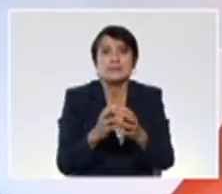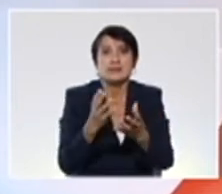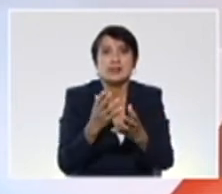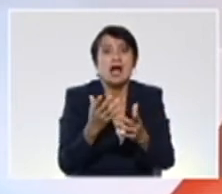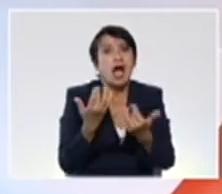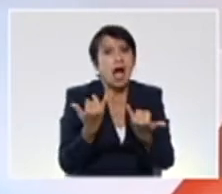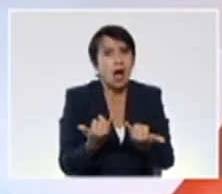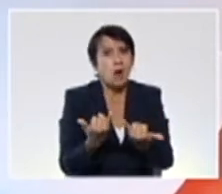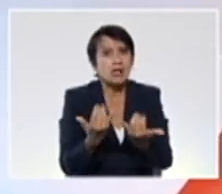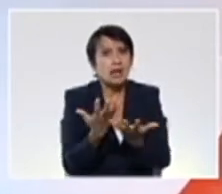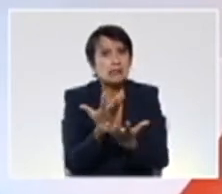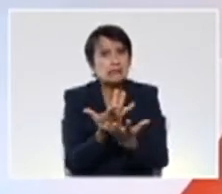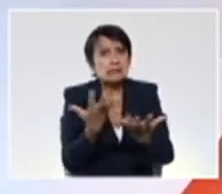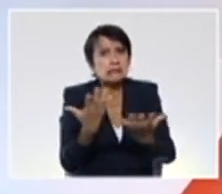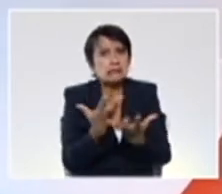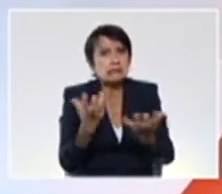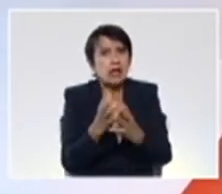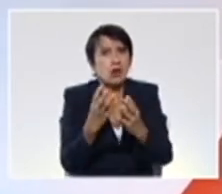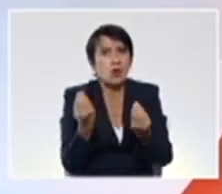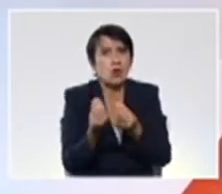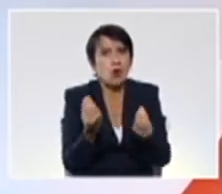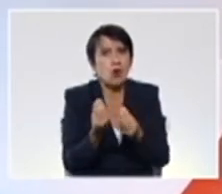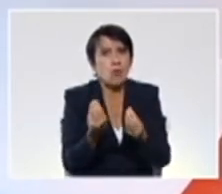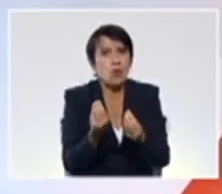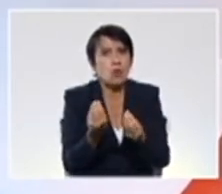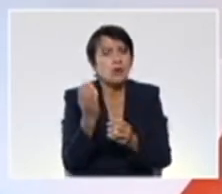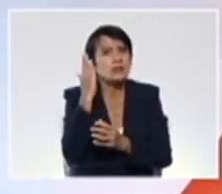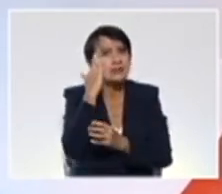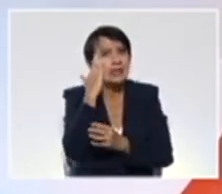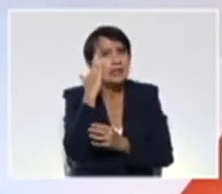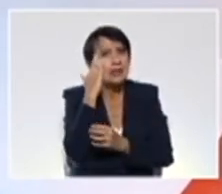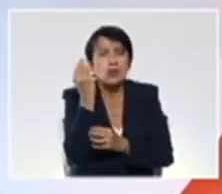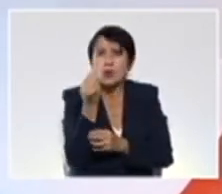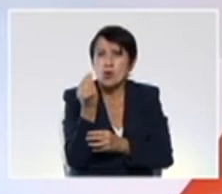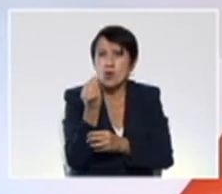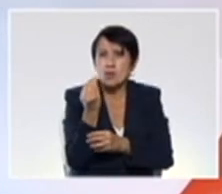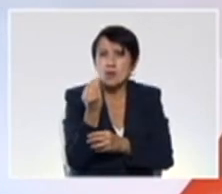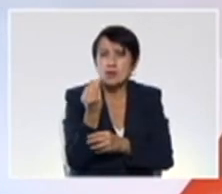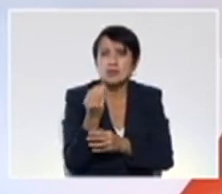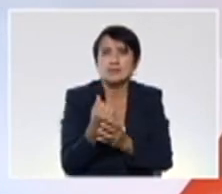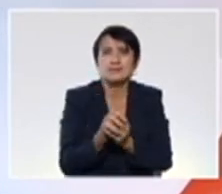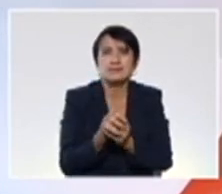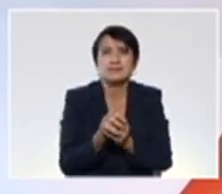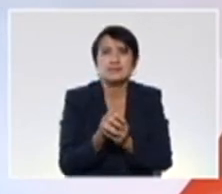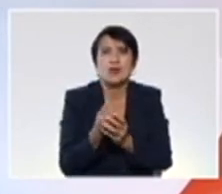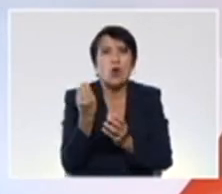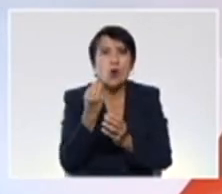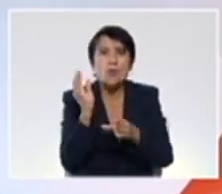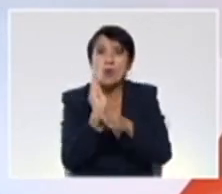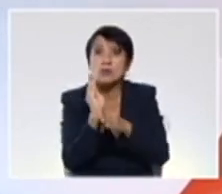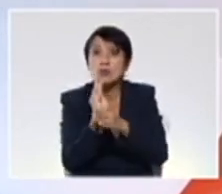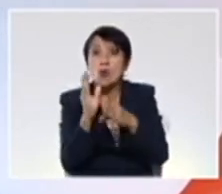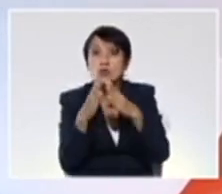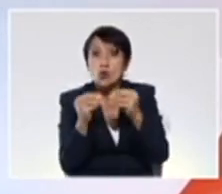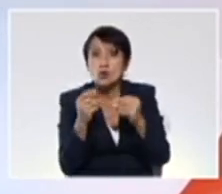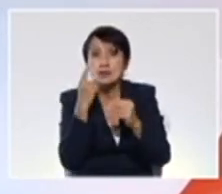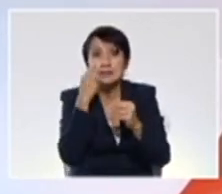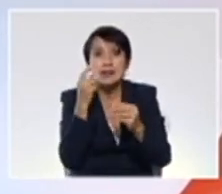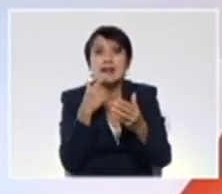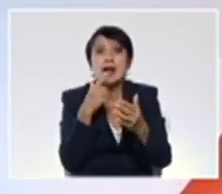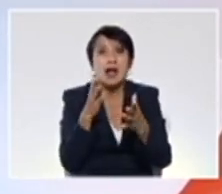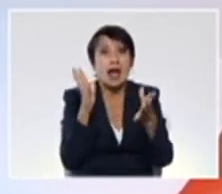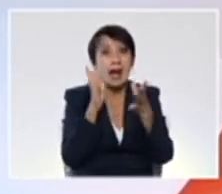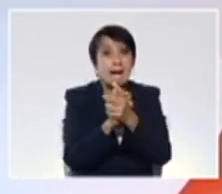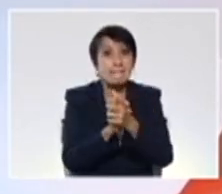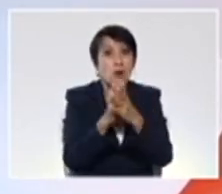dijiste. Ahora, ¿cómo hago para saber entonces cómo mido eso ahí? Bueno, fíjense, se lo voy a hacer aquí en cámara y le pedí a mi